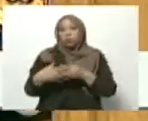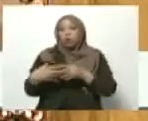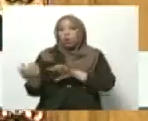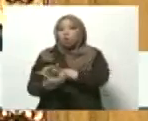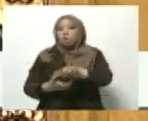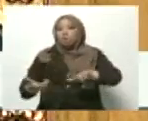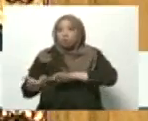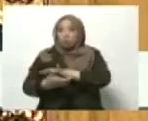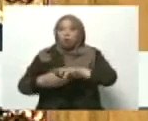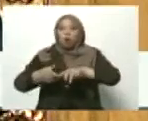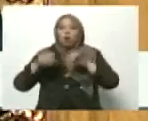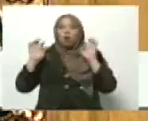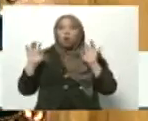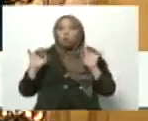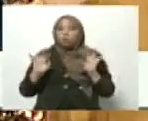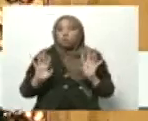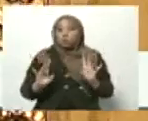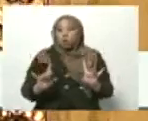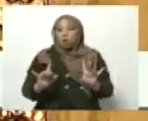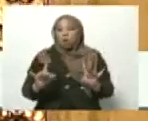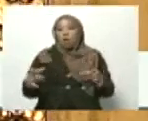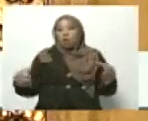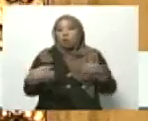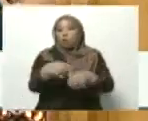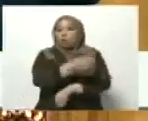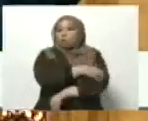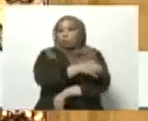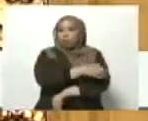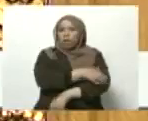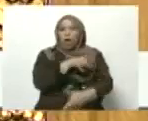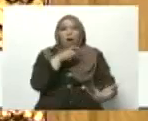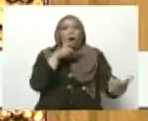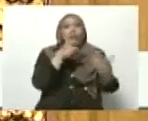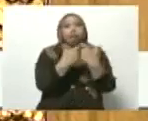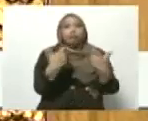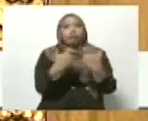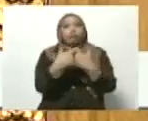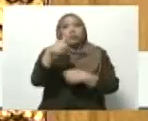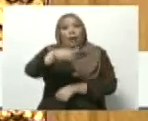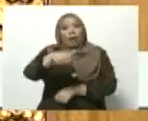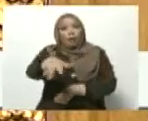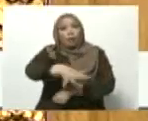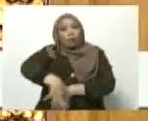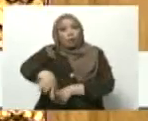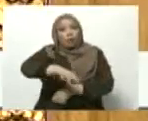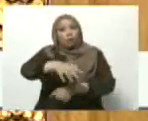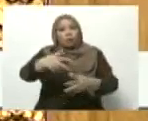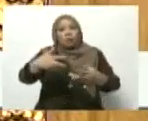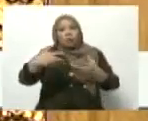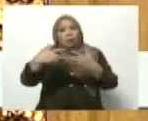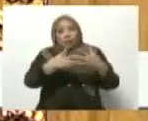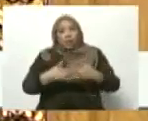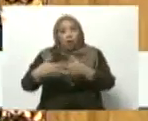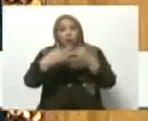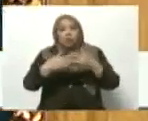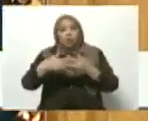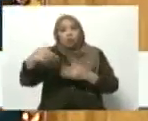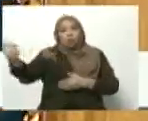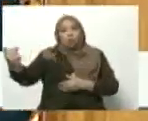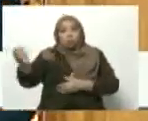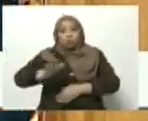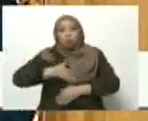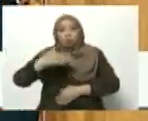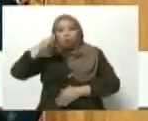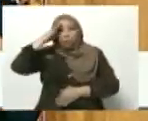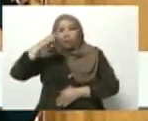interno, movilizar a fuerzas golpistas, crear una guerra civil y que Estados Unidos invadiera. Eso es el propósito de todo esto. Y